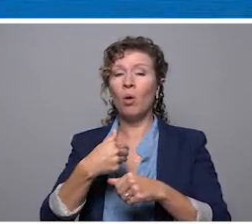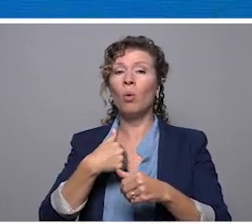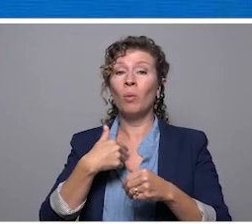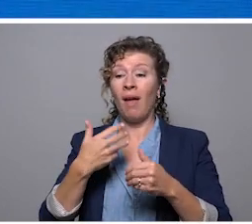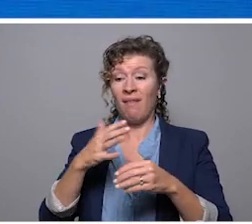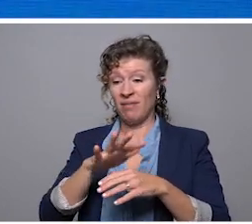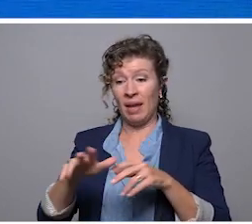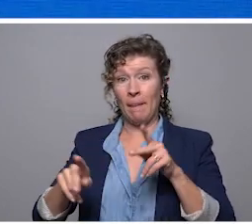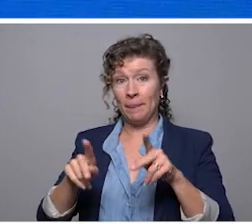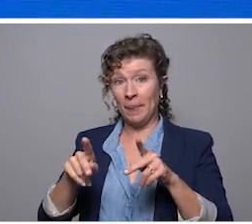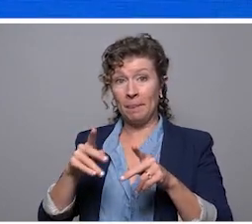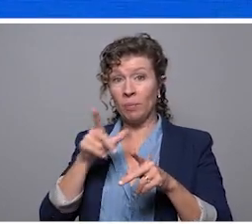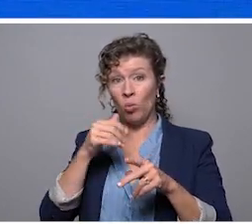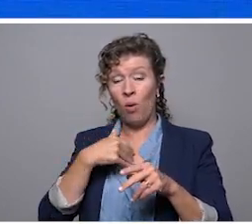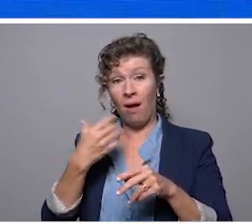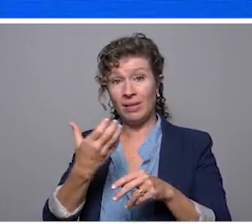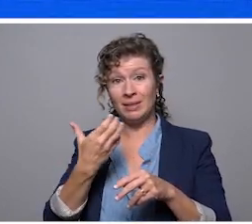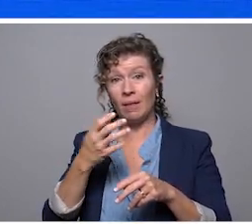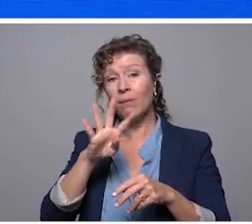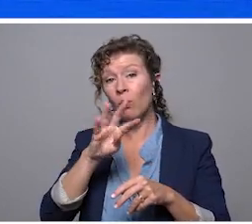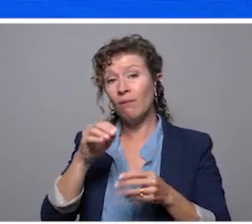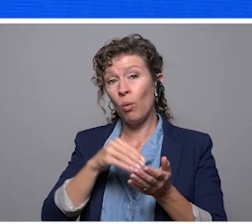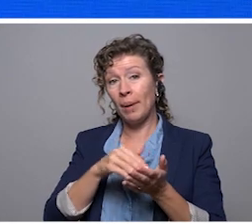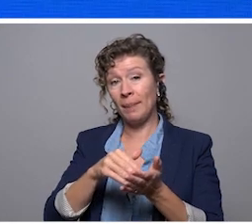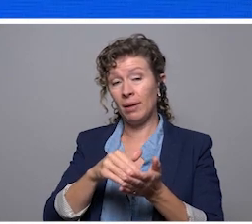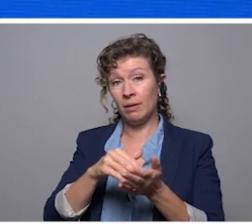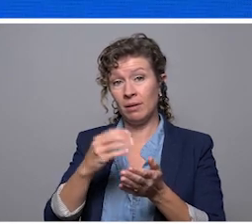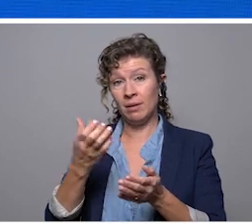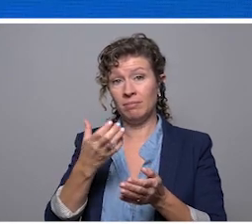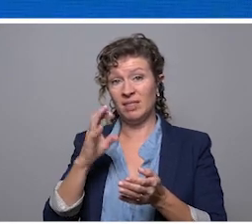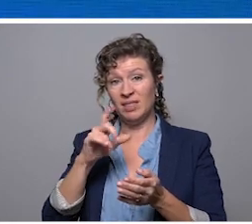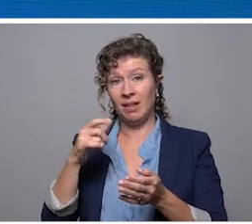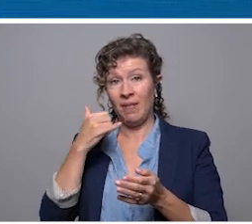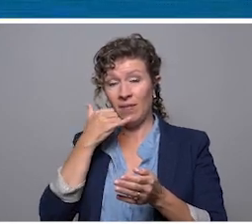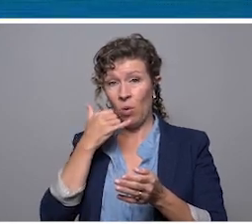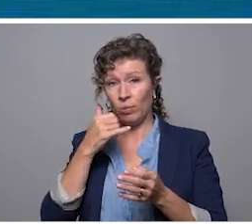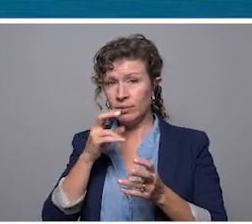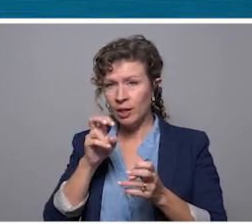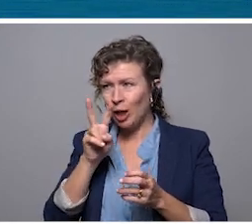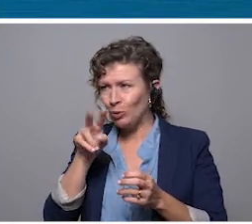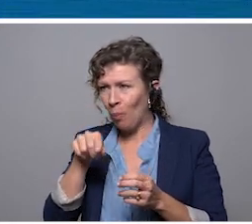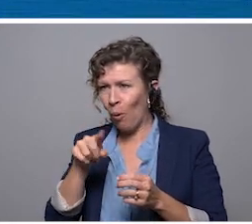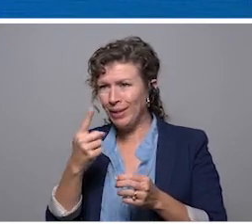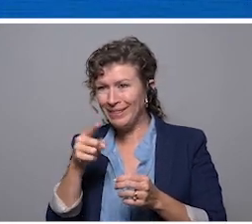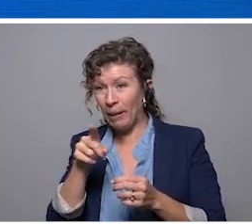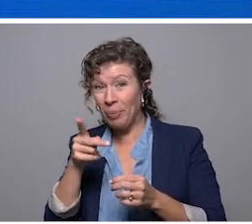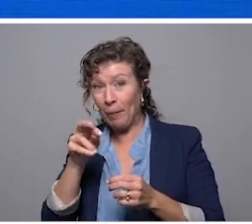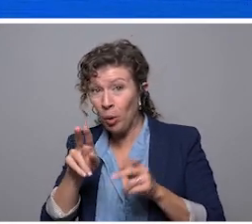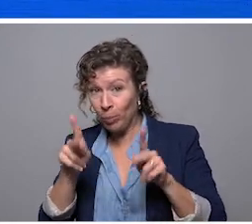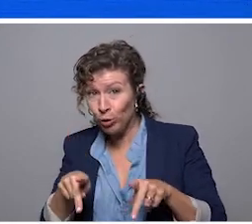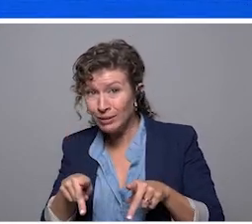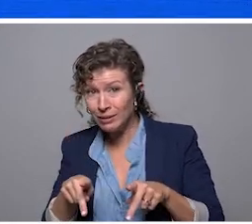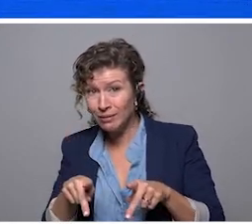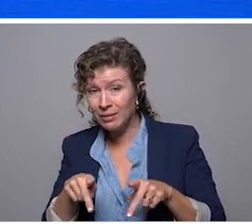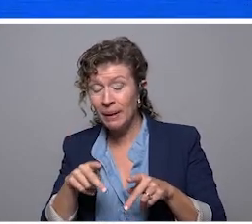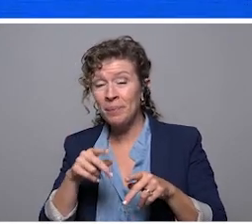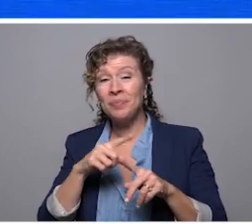millones TR Dos punto y pico por por persona pero una cosa es tener